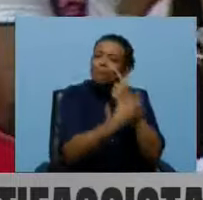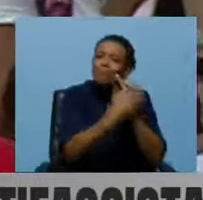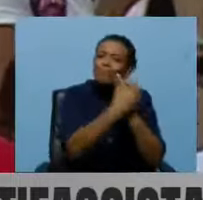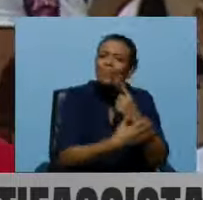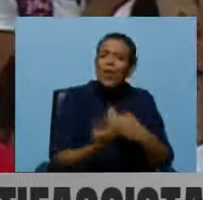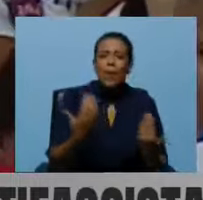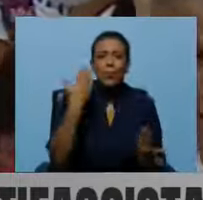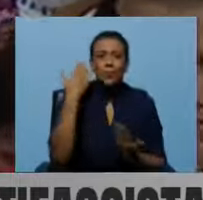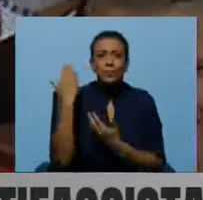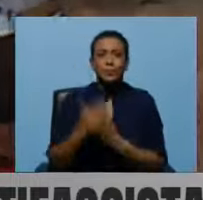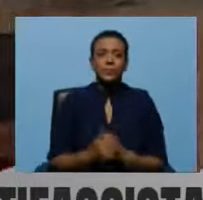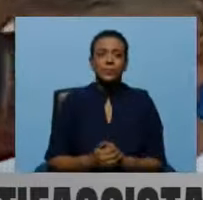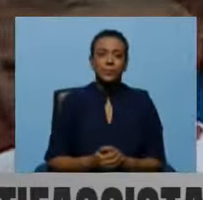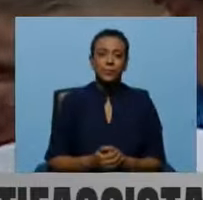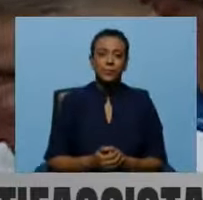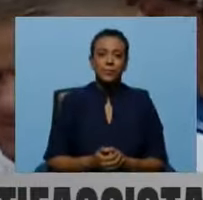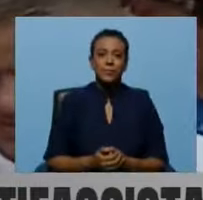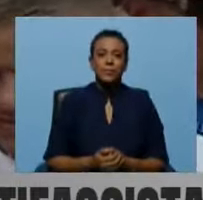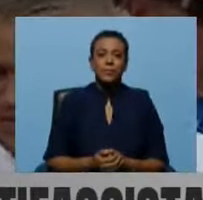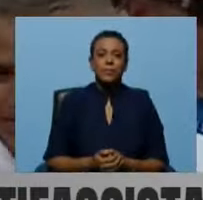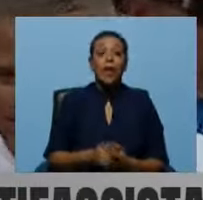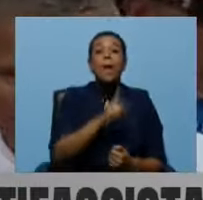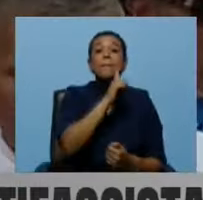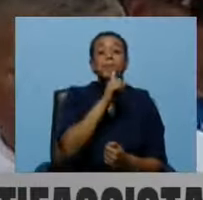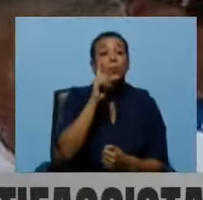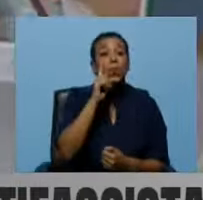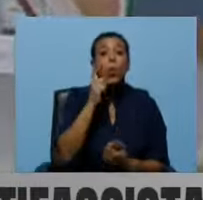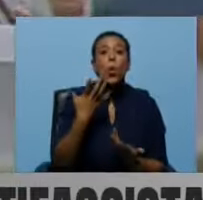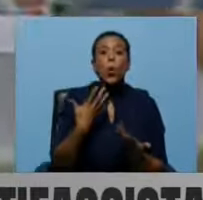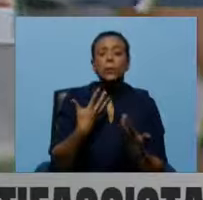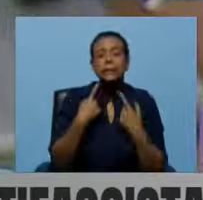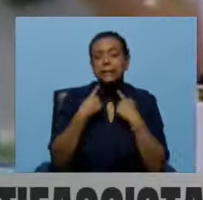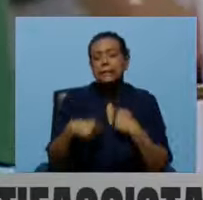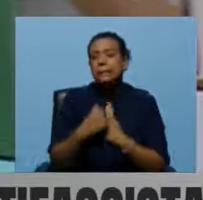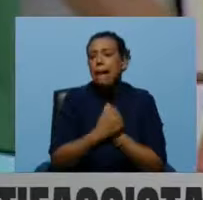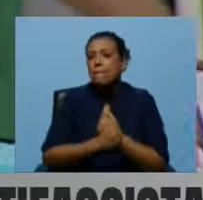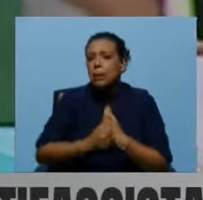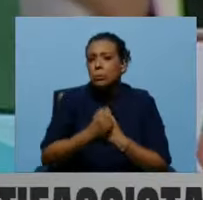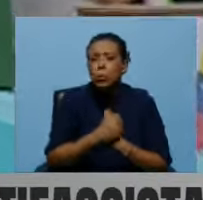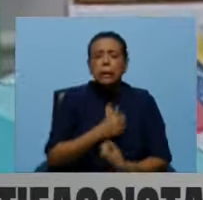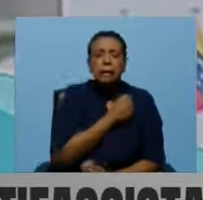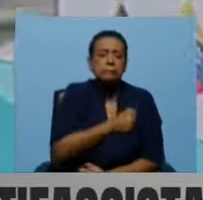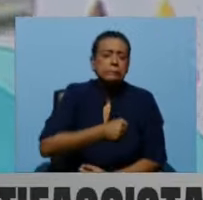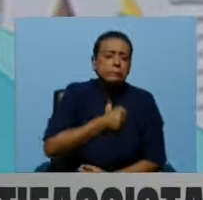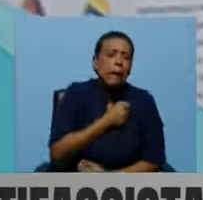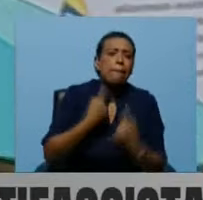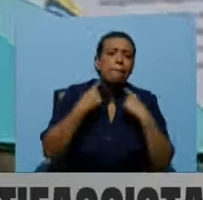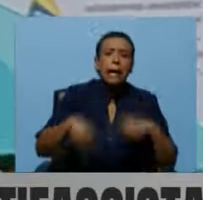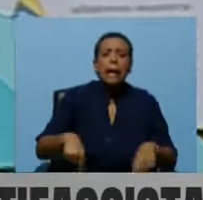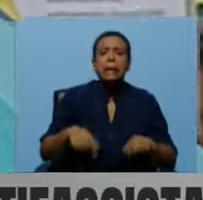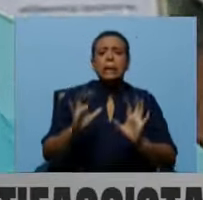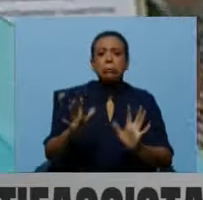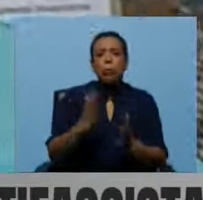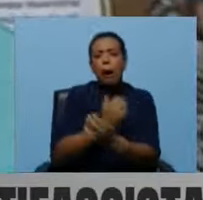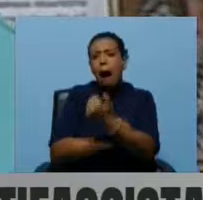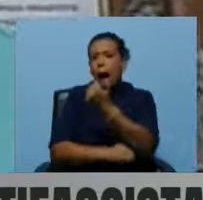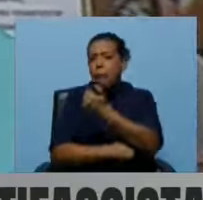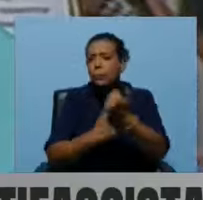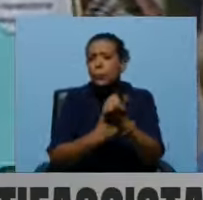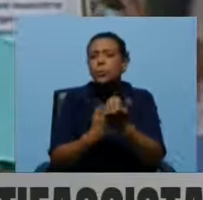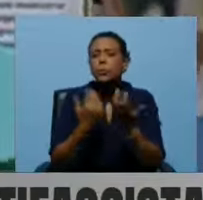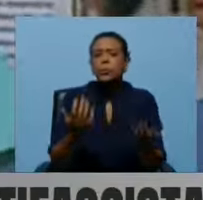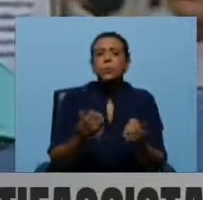de Palestina. Primero que todos sentimos sus pérdidas, lamentamos las pérdidas y queremos darle un gran apoyo